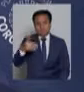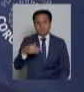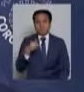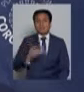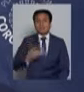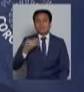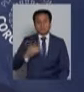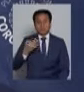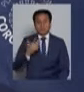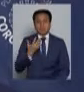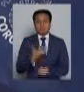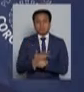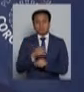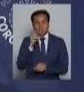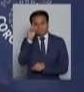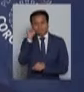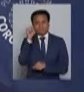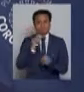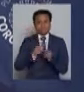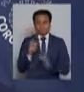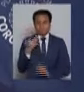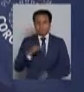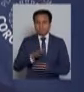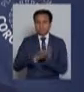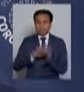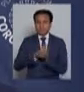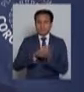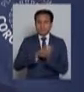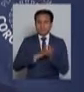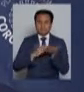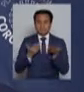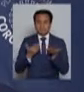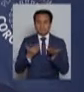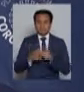efectivamente hay iniciativas muy relevantes, por ejemplo,